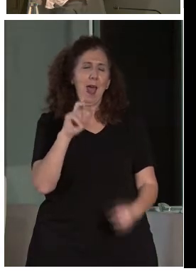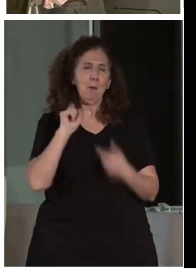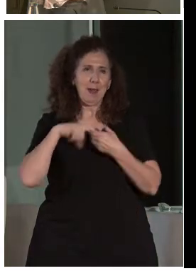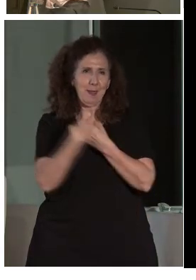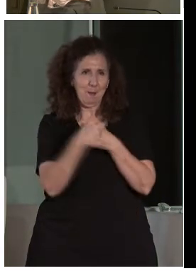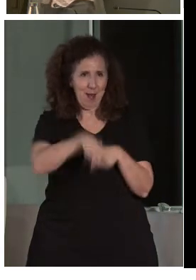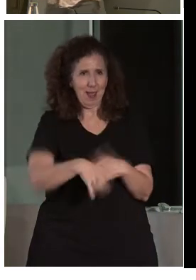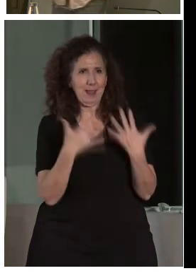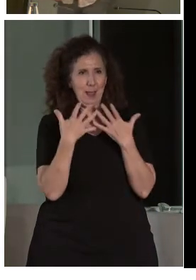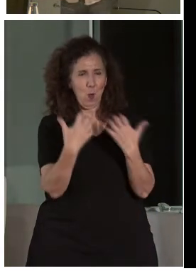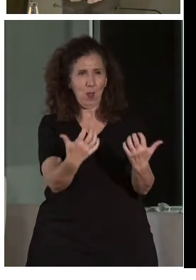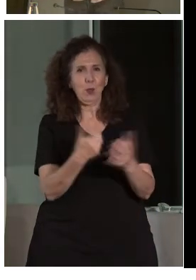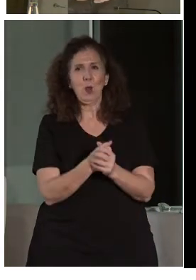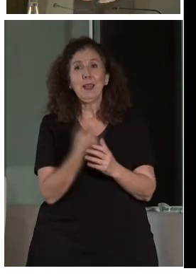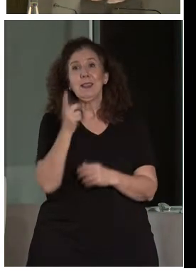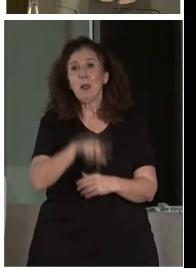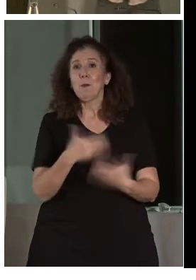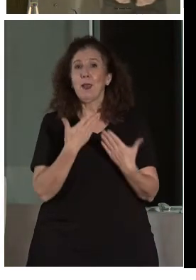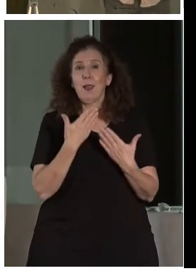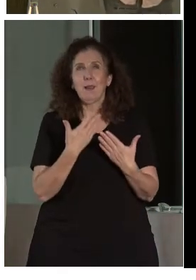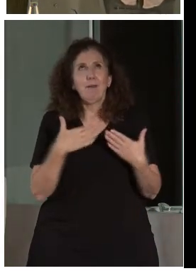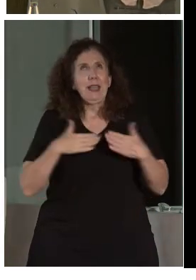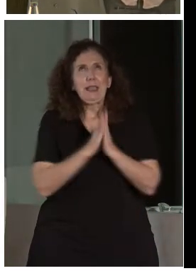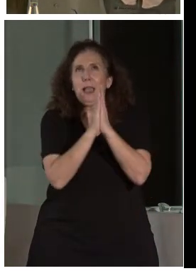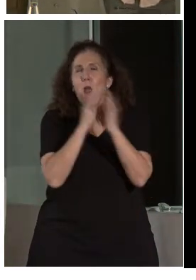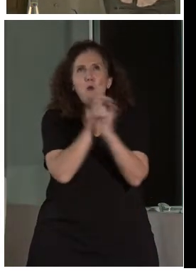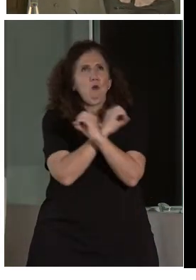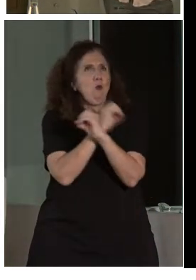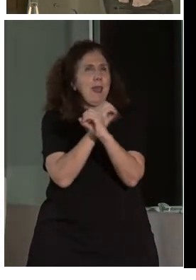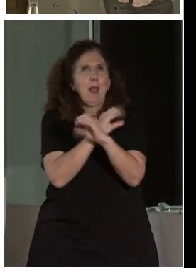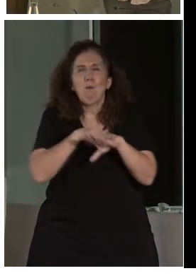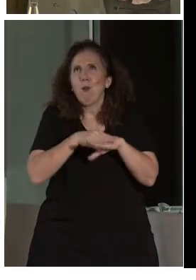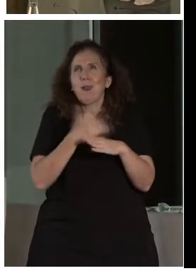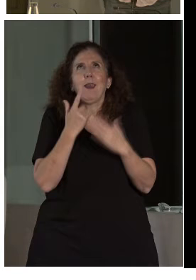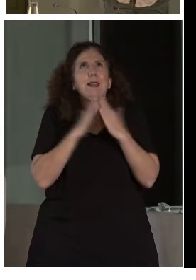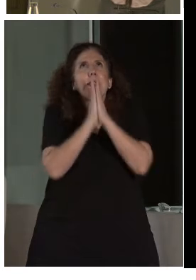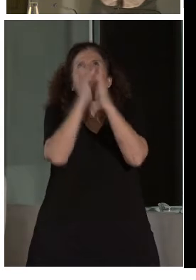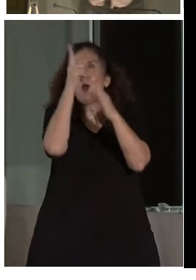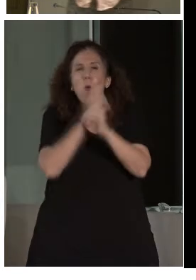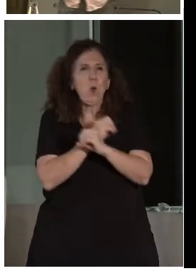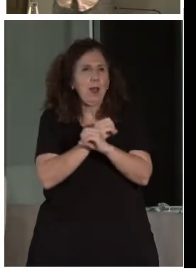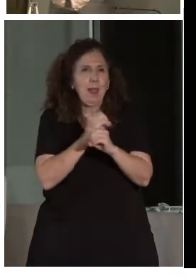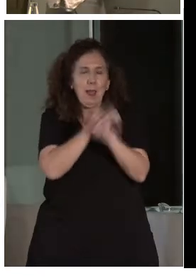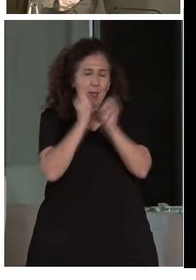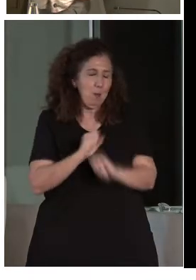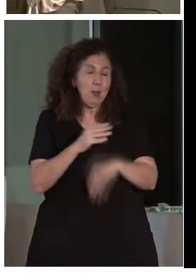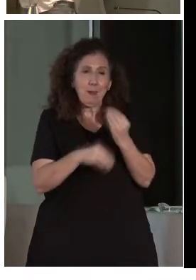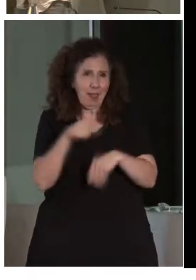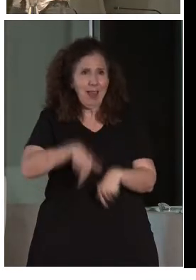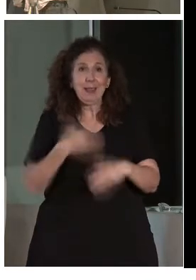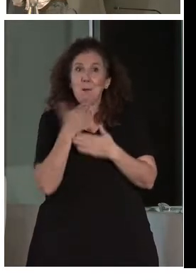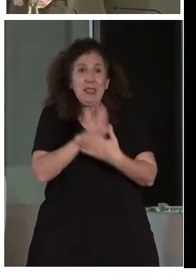Y desde luego también muy importante agradecer a San Google, porque sin Google yo no sería capaz de hacer esta presentación tan absurda. En